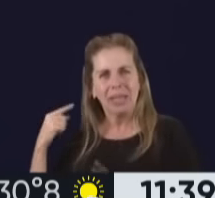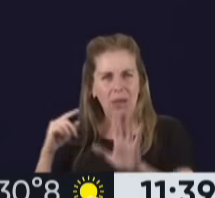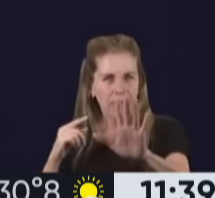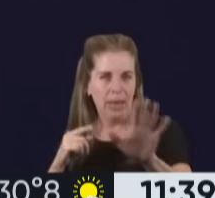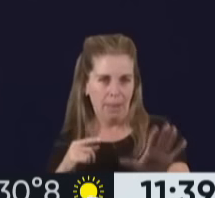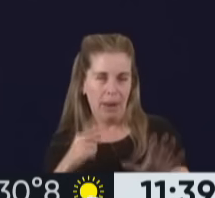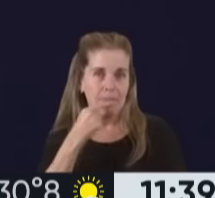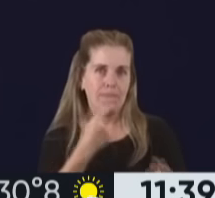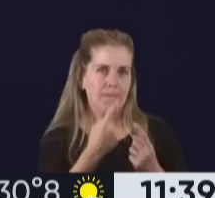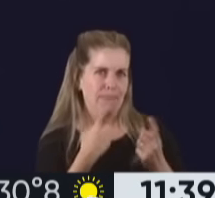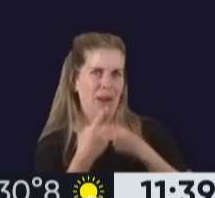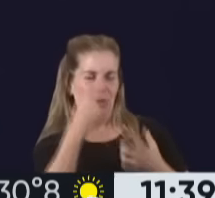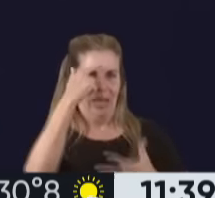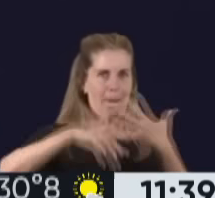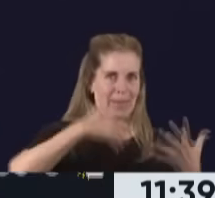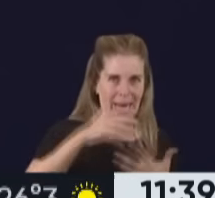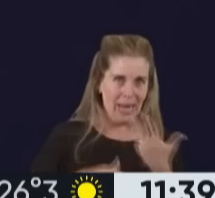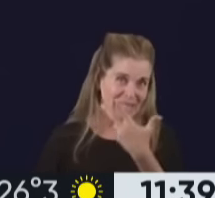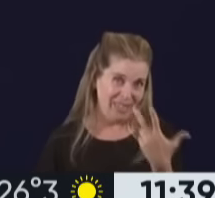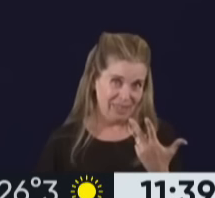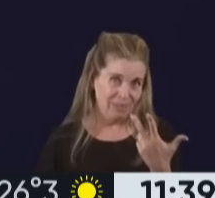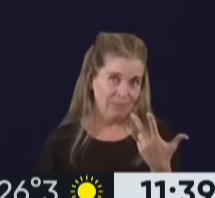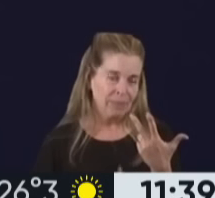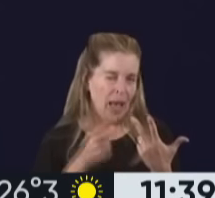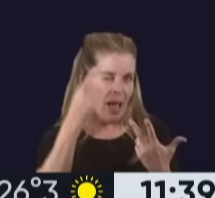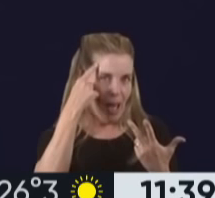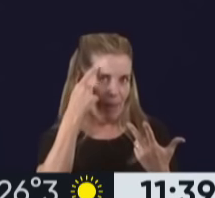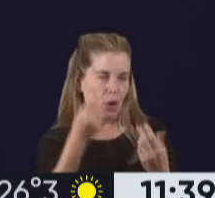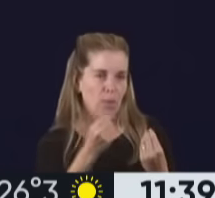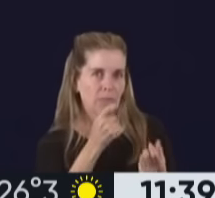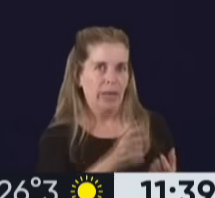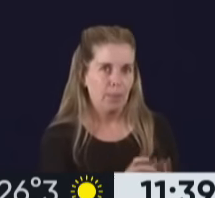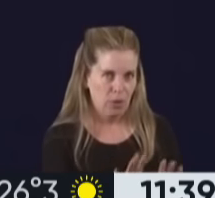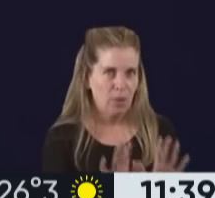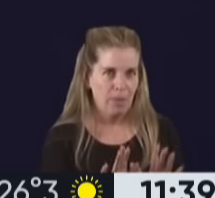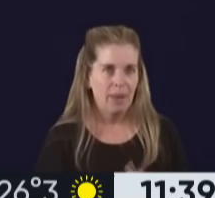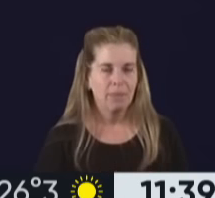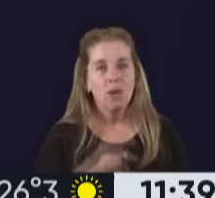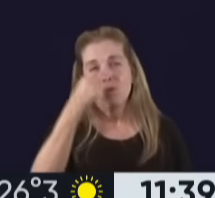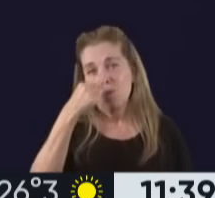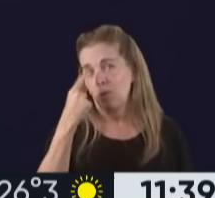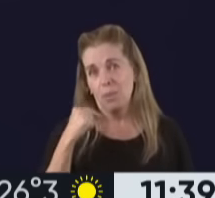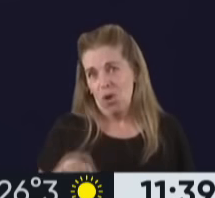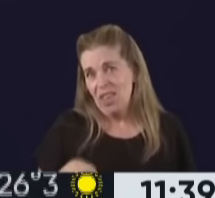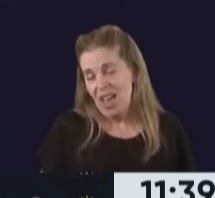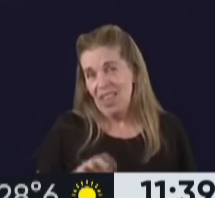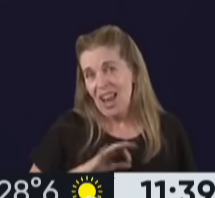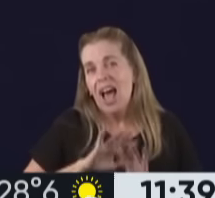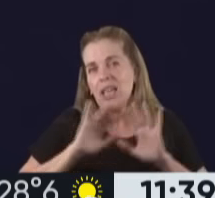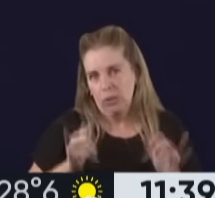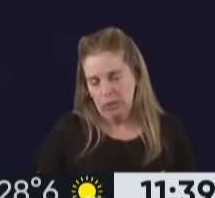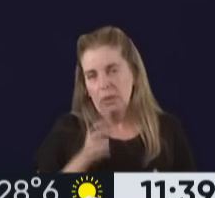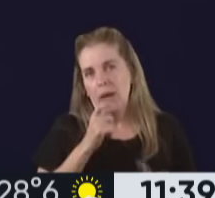intentar separarlas e intentarlas tres. Pero no importa, ya que es el último día hábil del año para